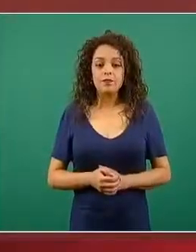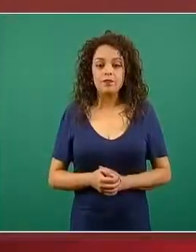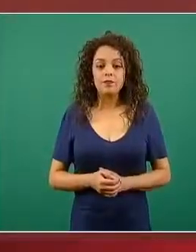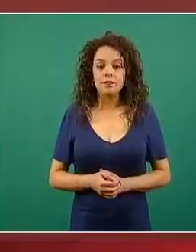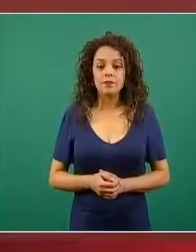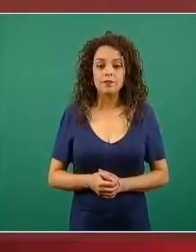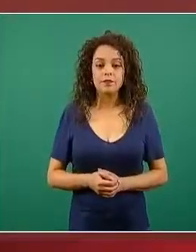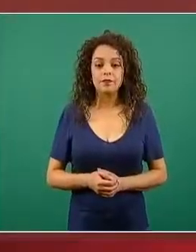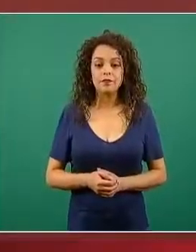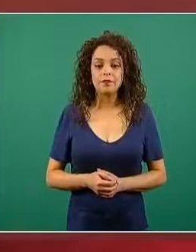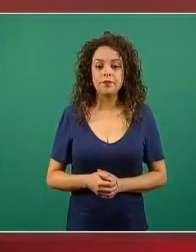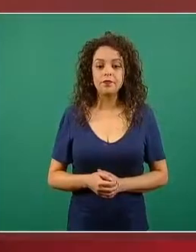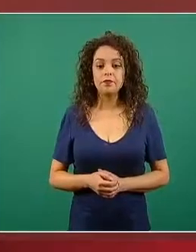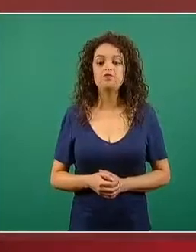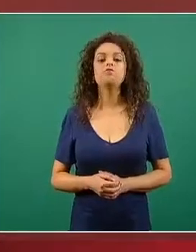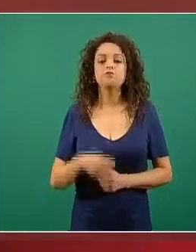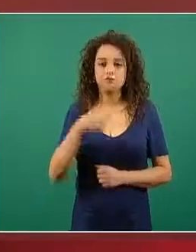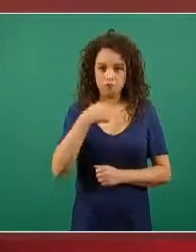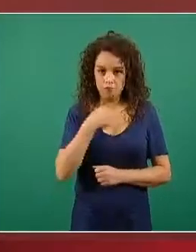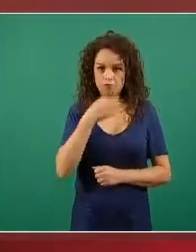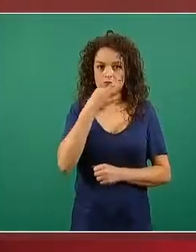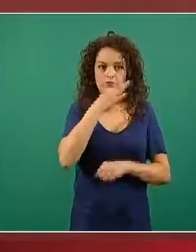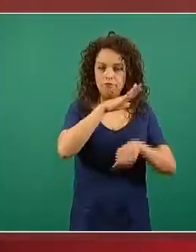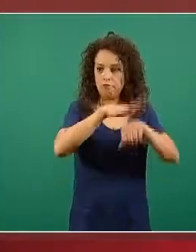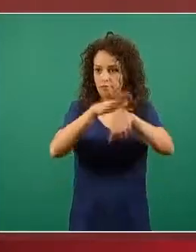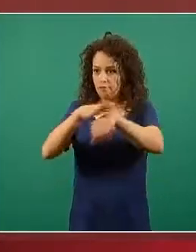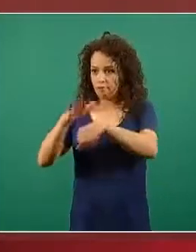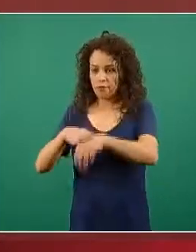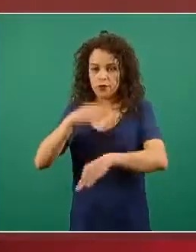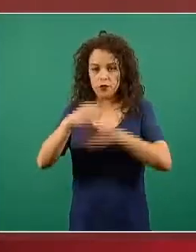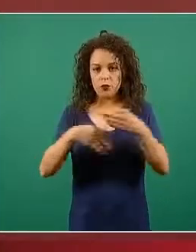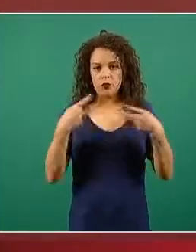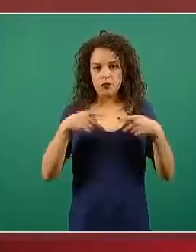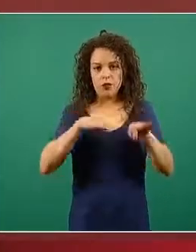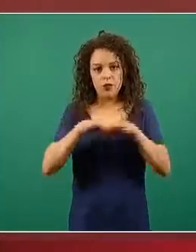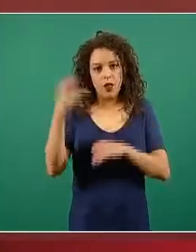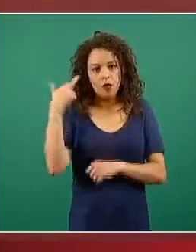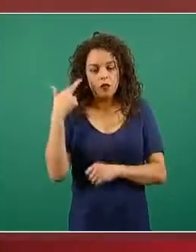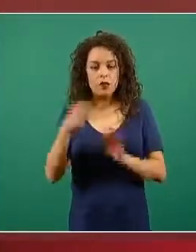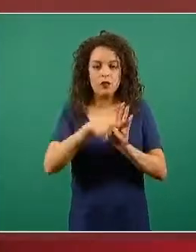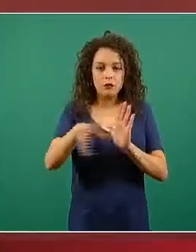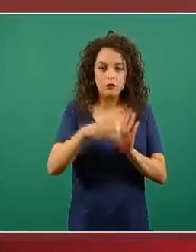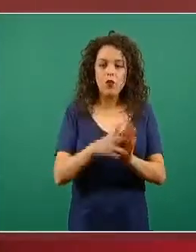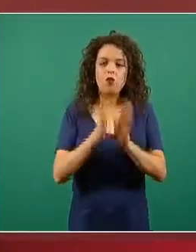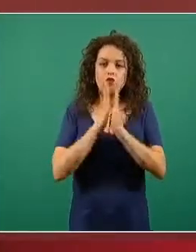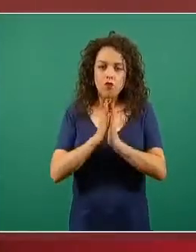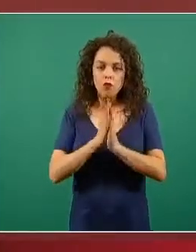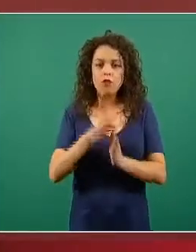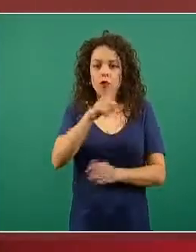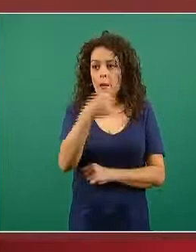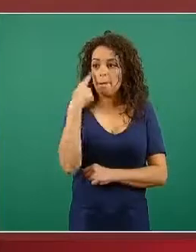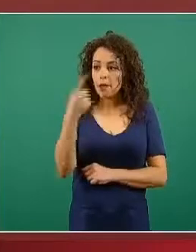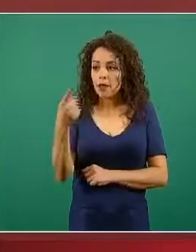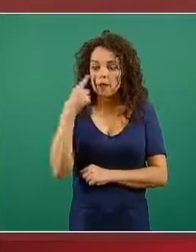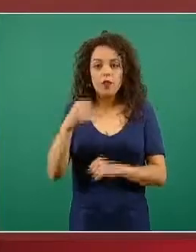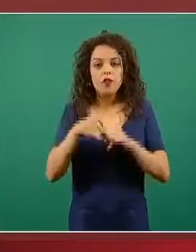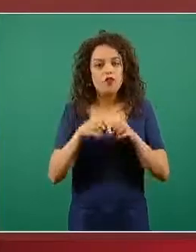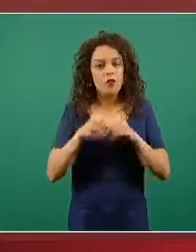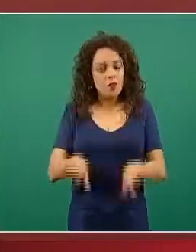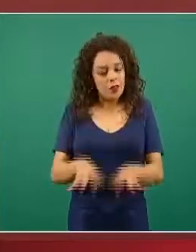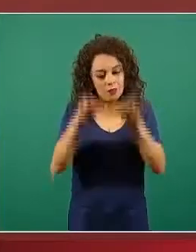invitamos también a los medios de comunicación a que estén informados sobre la información verídica,